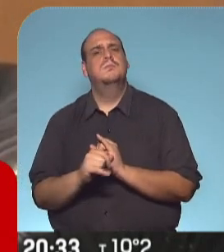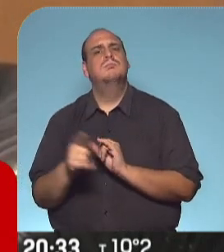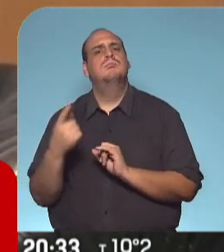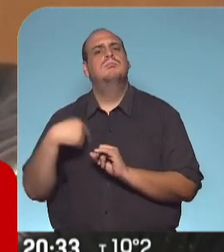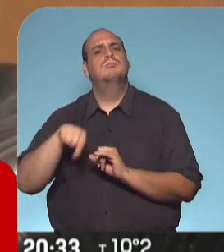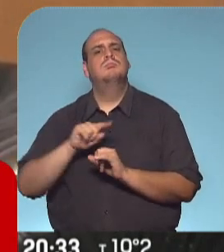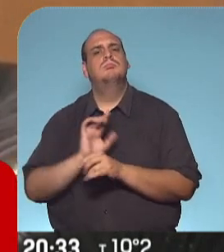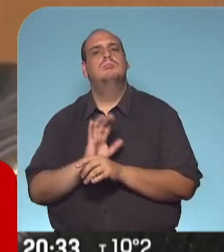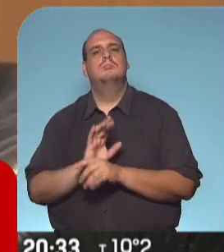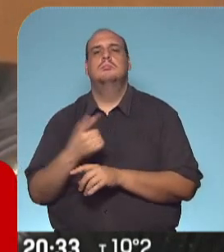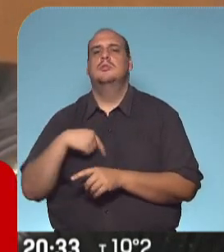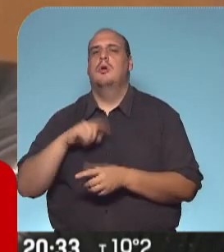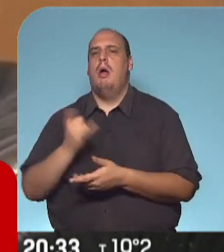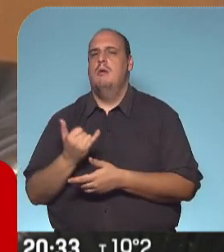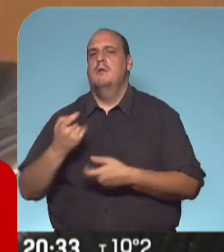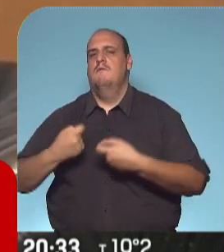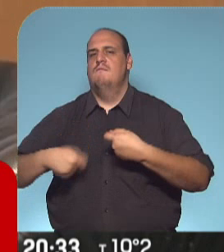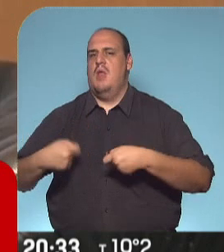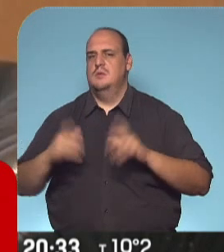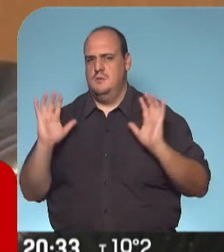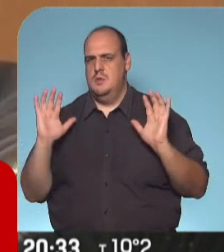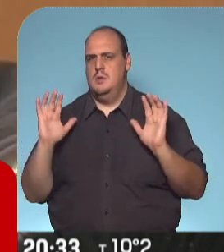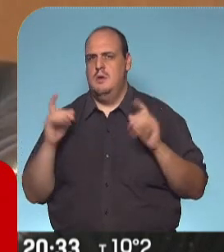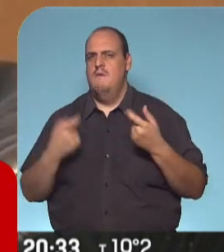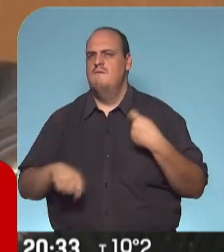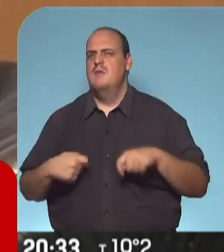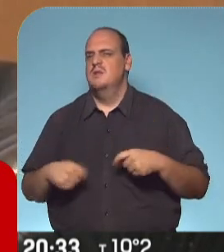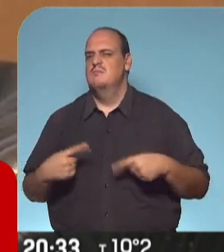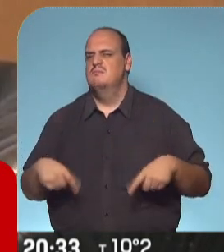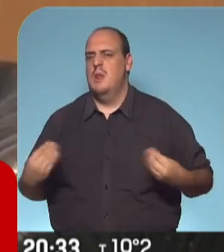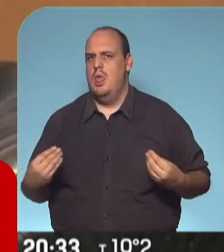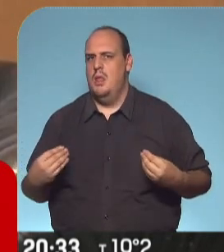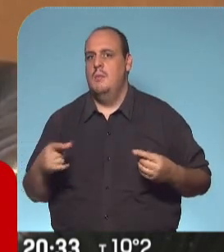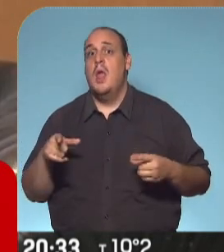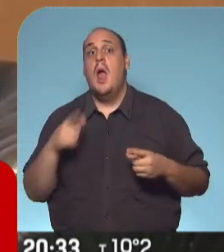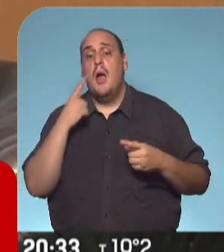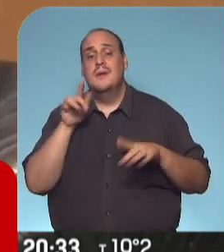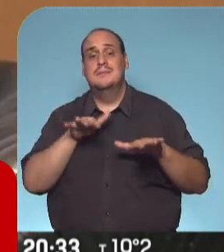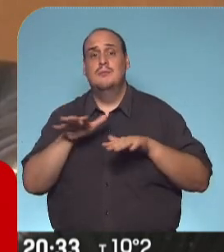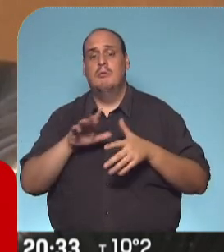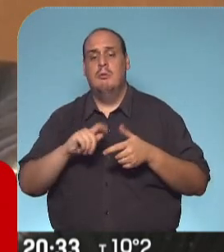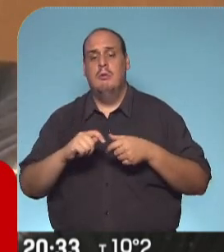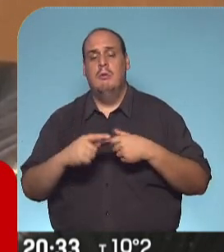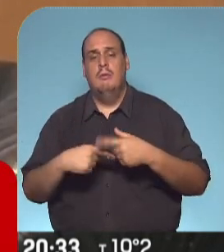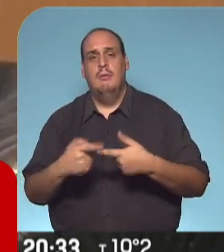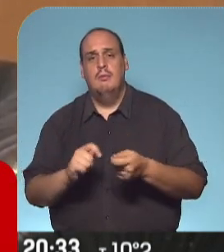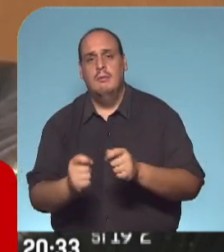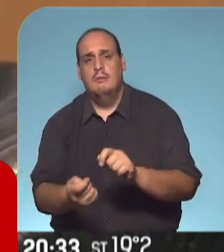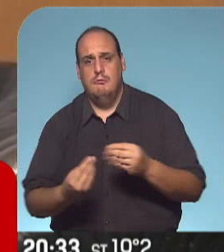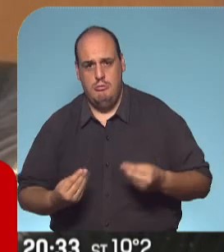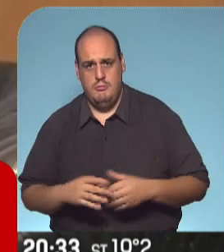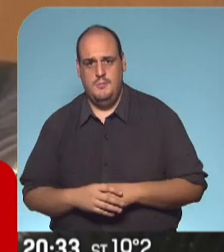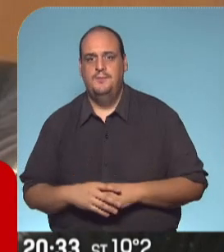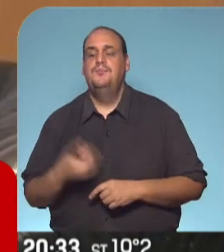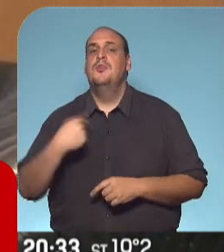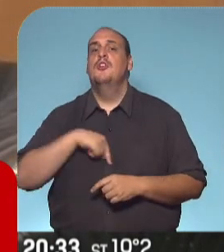manteniendo cierta flexibilidad para poder ir adaptándonos a cómo evolucionan las circunstancias. Entonces son medidas que